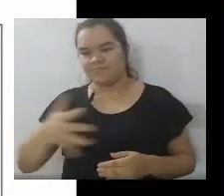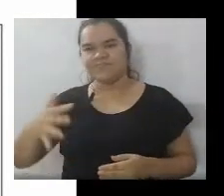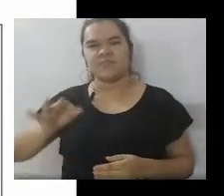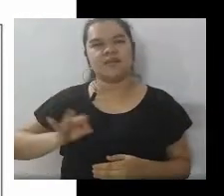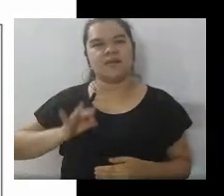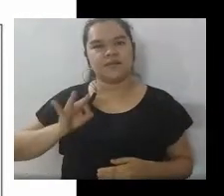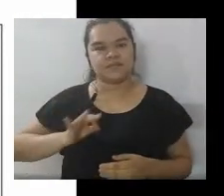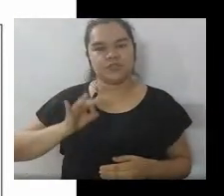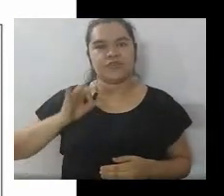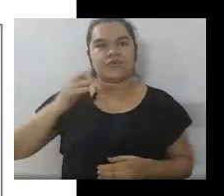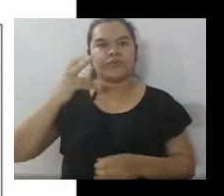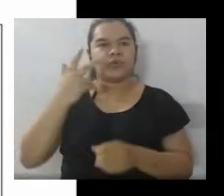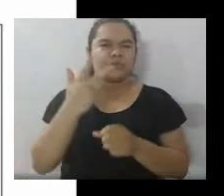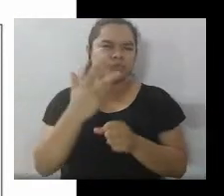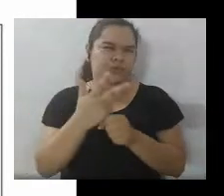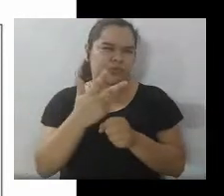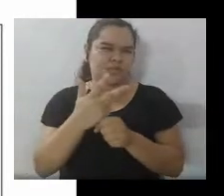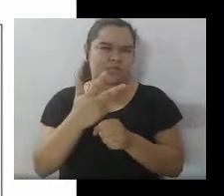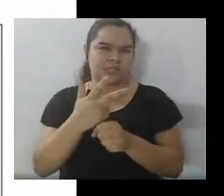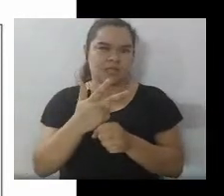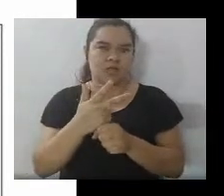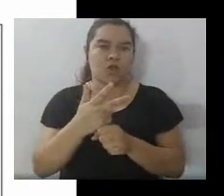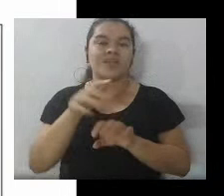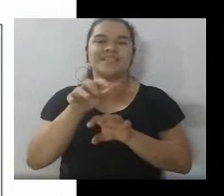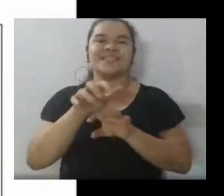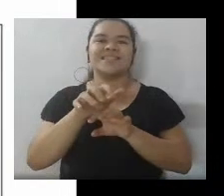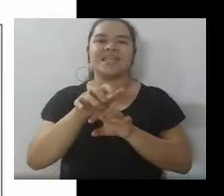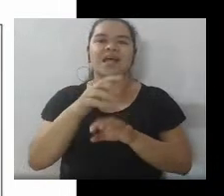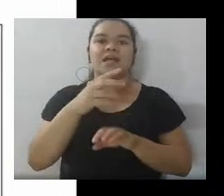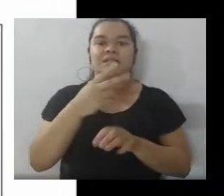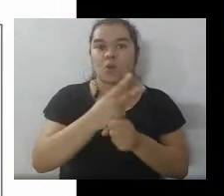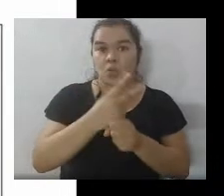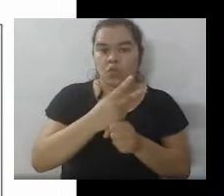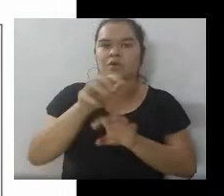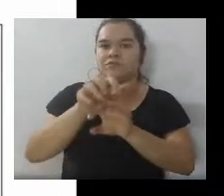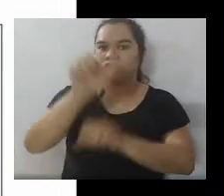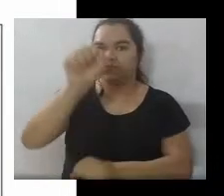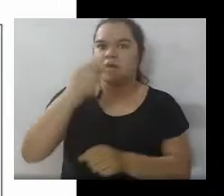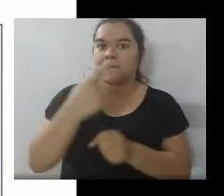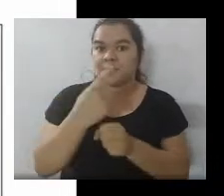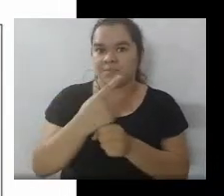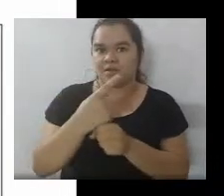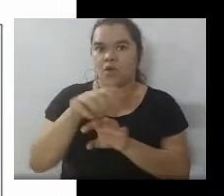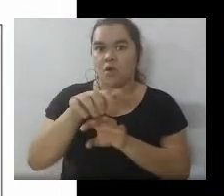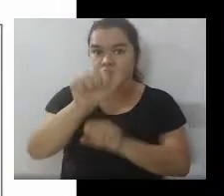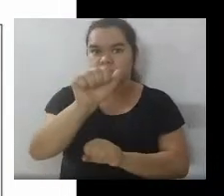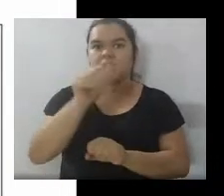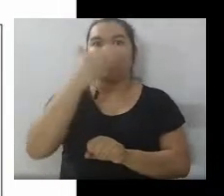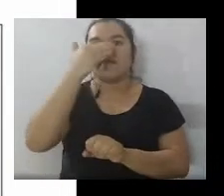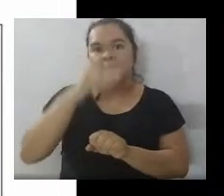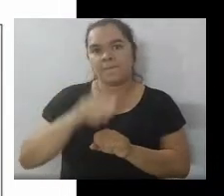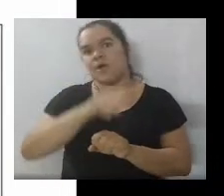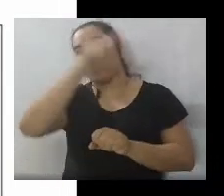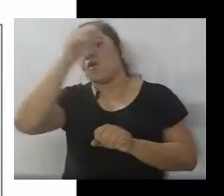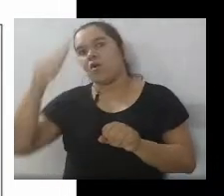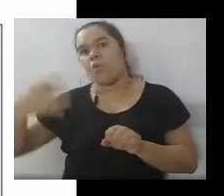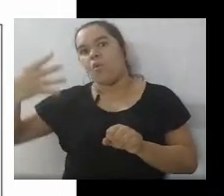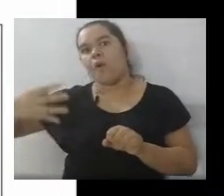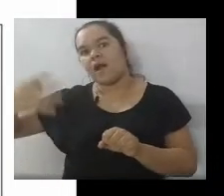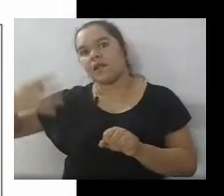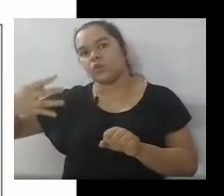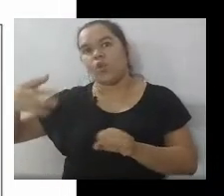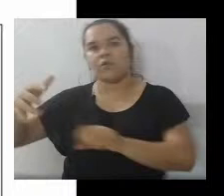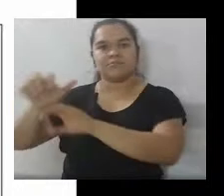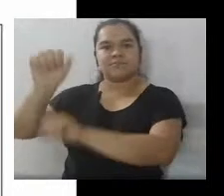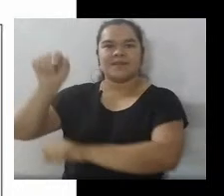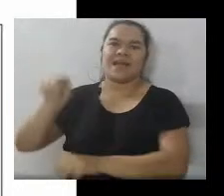el título, ¿no?, del primer ciclo. El cuarto año ya lo tratamos directamente como un profesional.